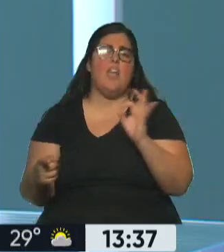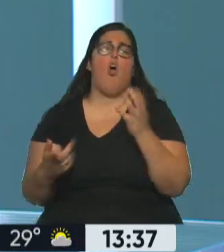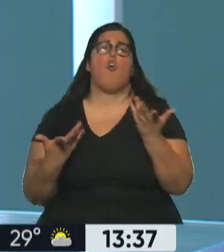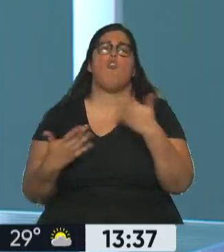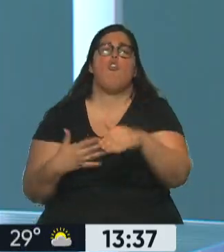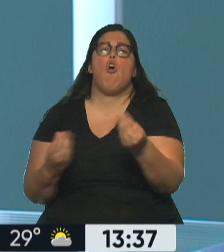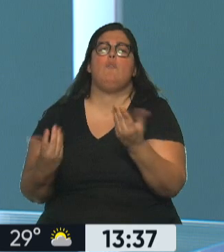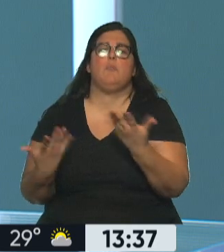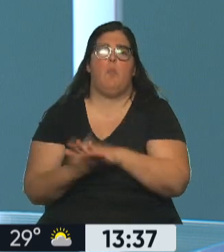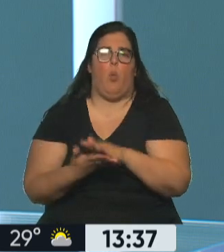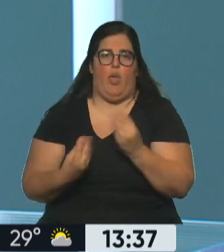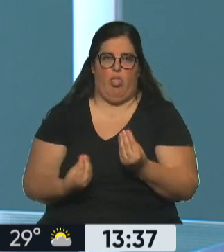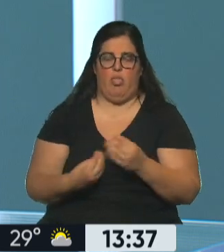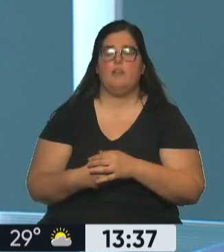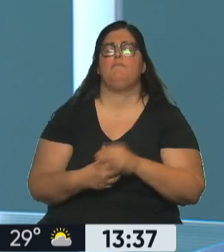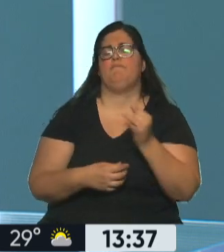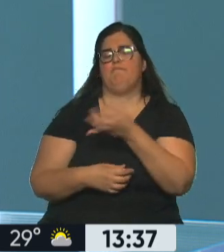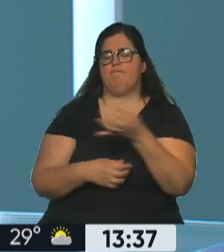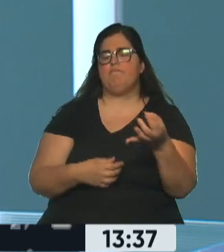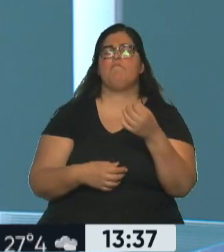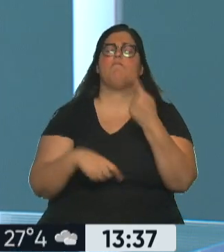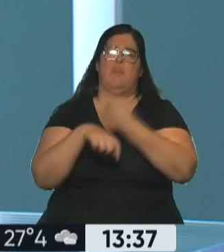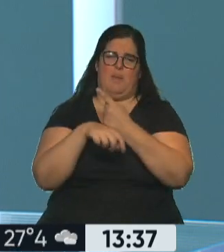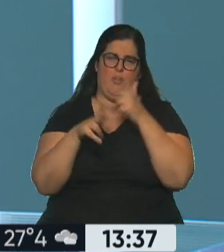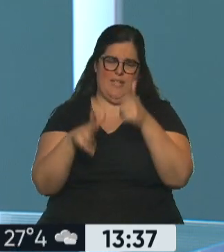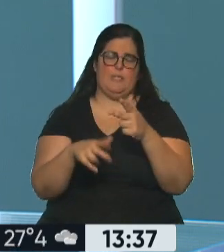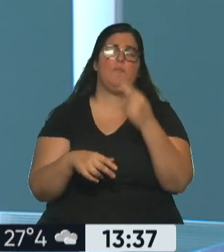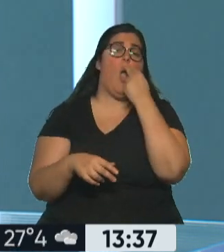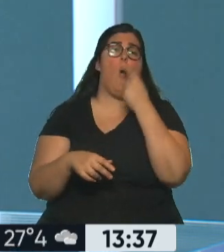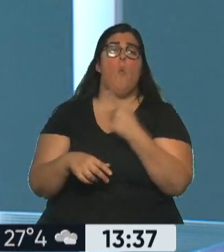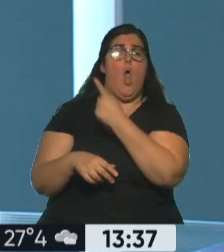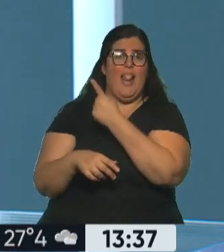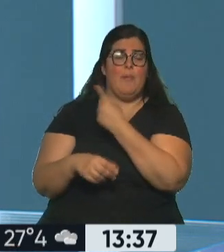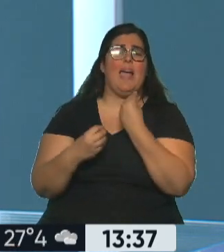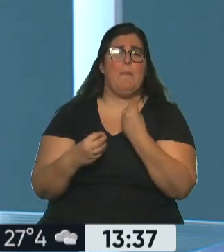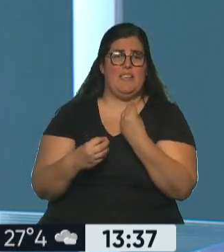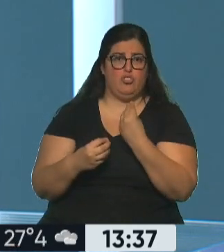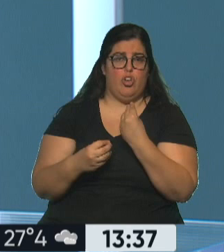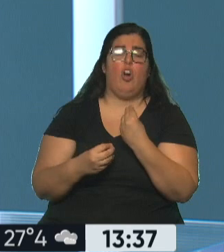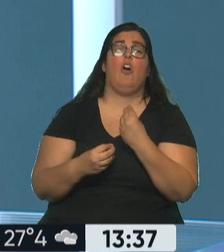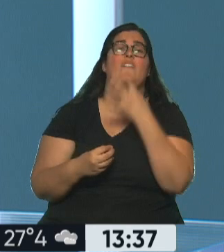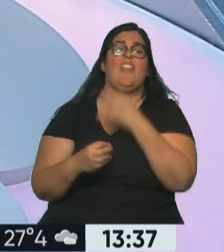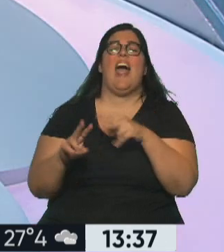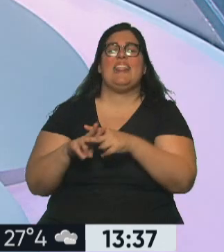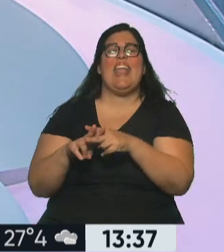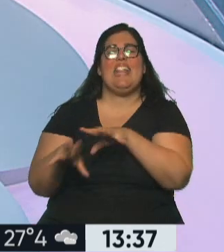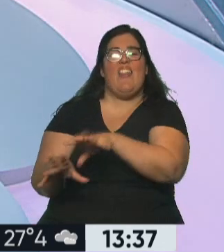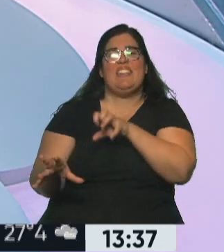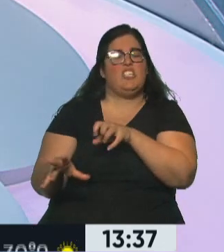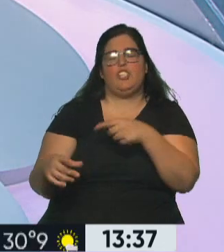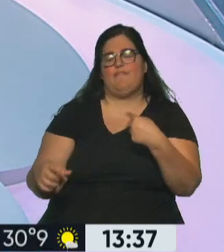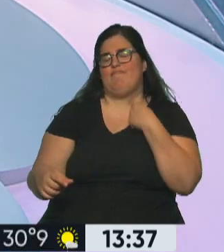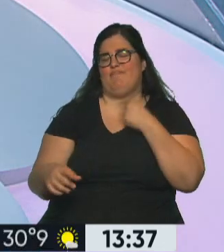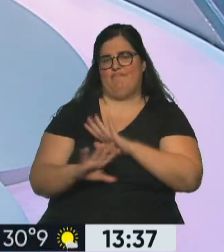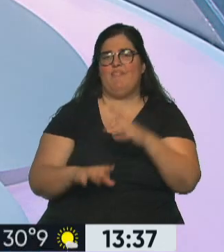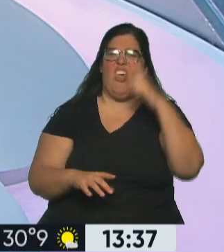Sí, absolutamente. A ver, en principio, en Bolivia lo que sucedió básicamente fue que no dieron bien con la técnica de extracción. Es decir, hace 10